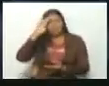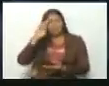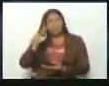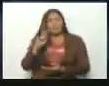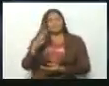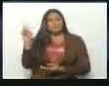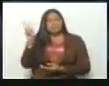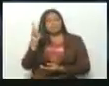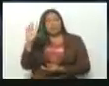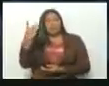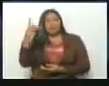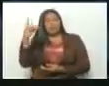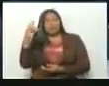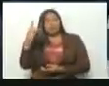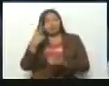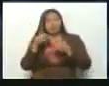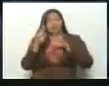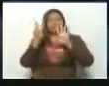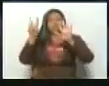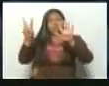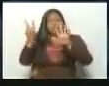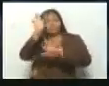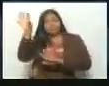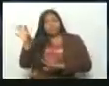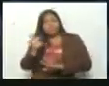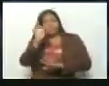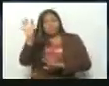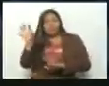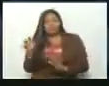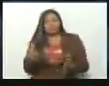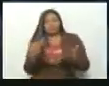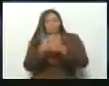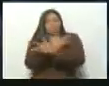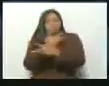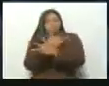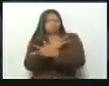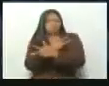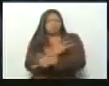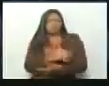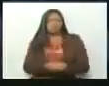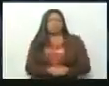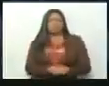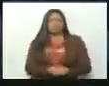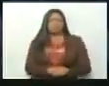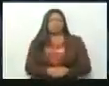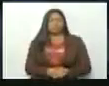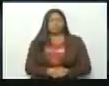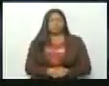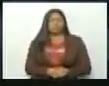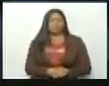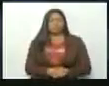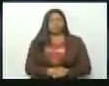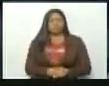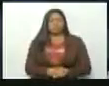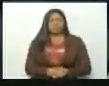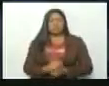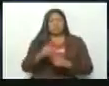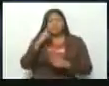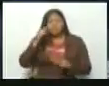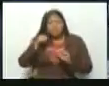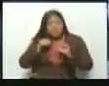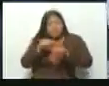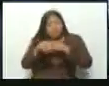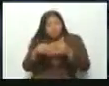y Bolivia. Los otros 7 países van a estar vía plataforma Zoom. Y la idea es fijar